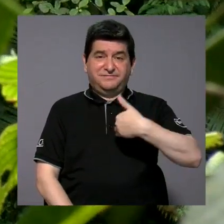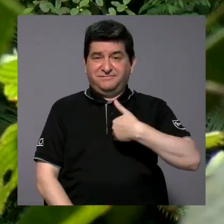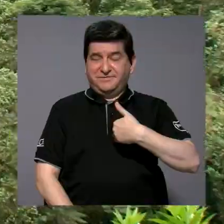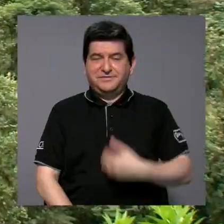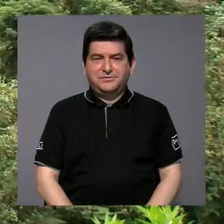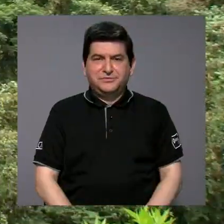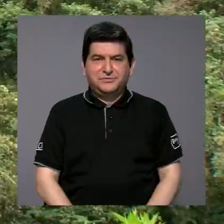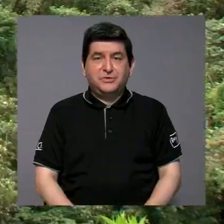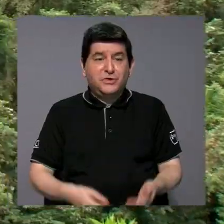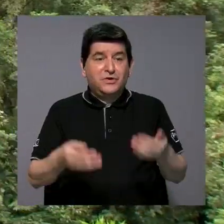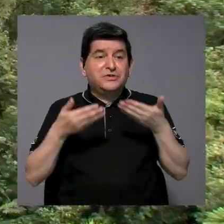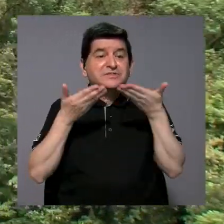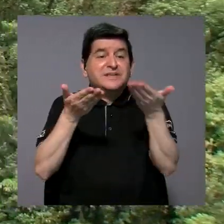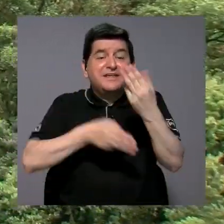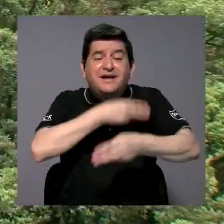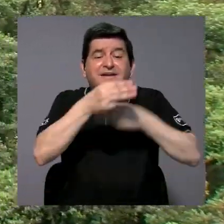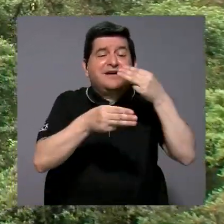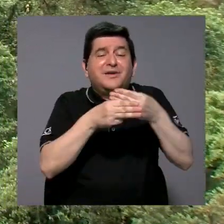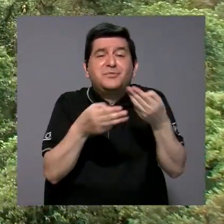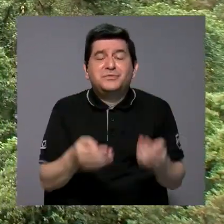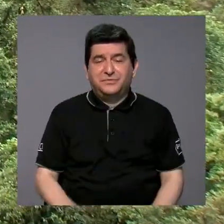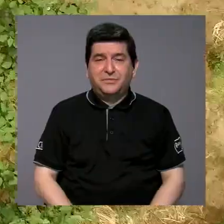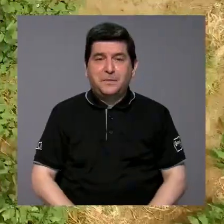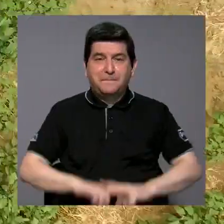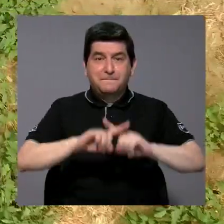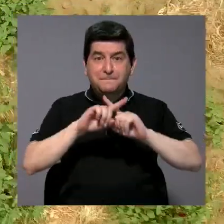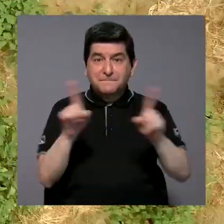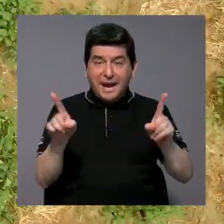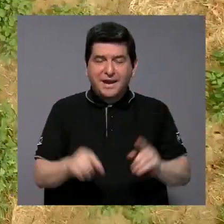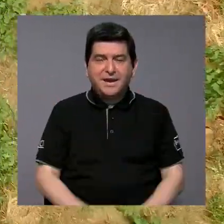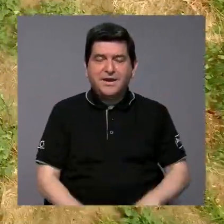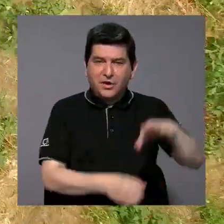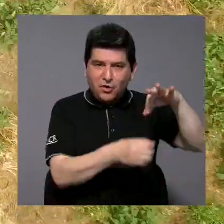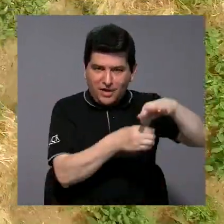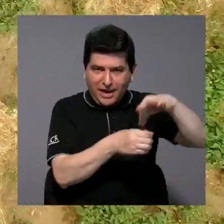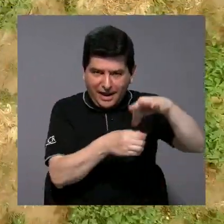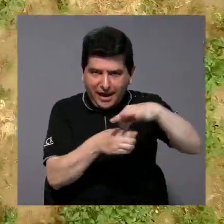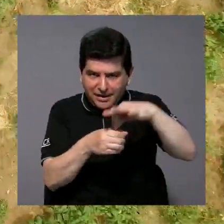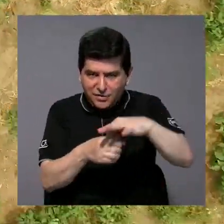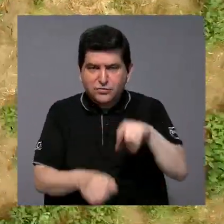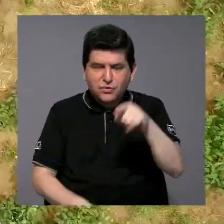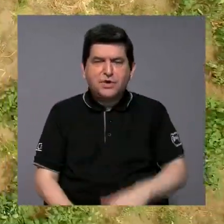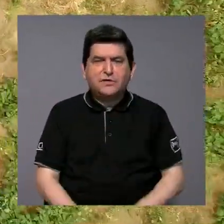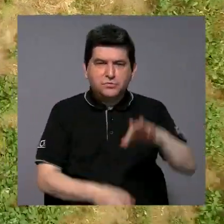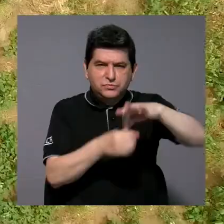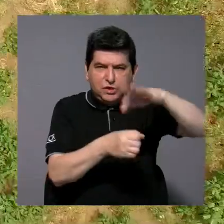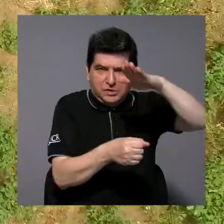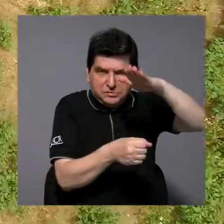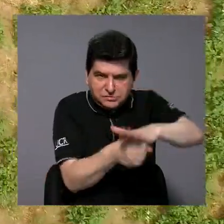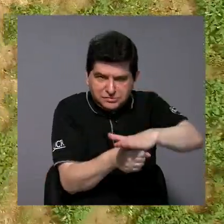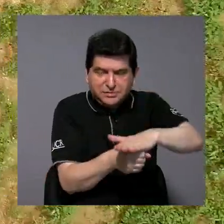dan al mundo. En cambio, con agricultura, usted